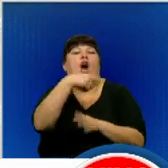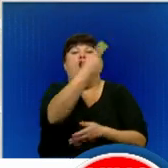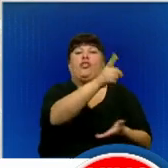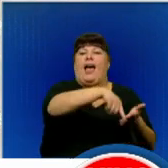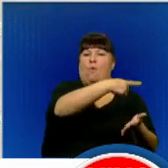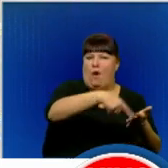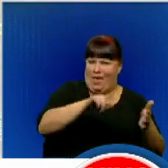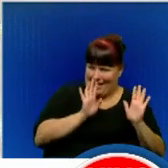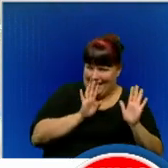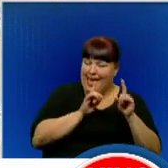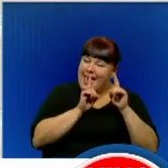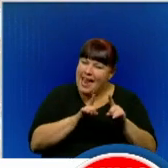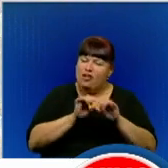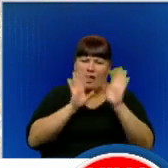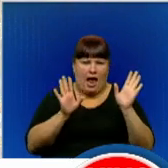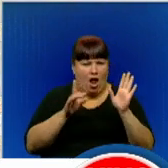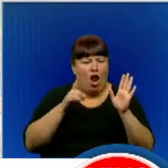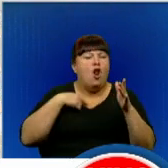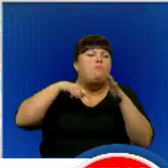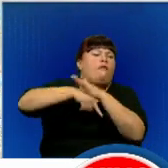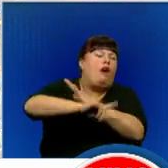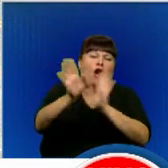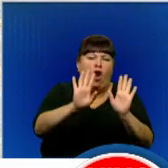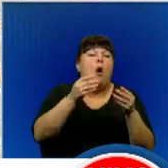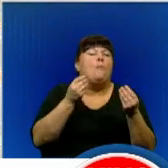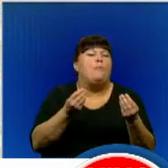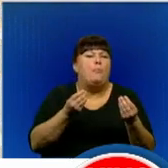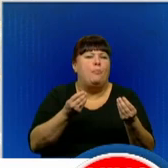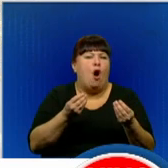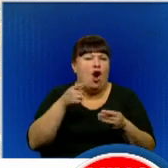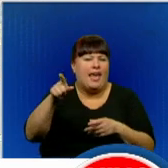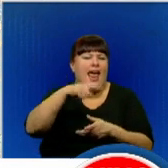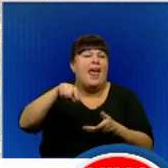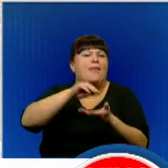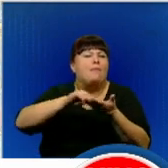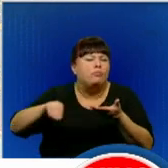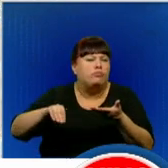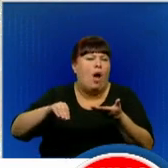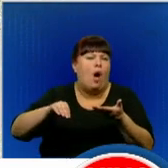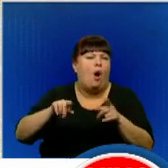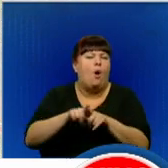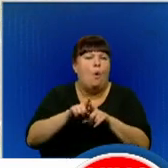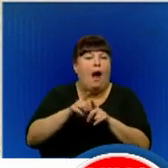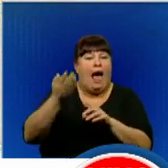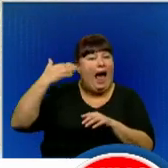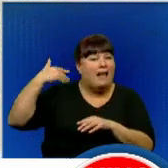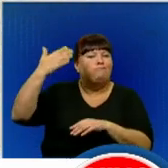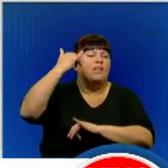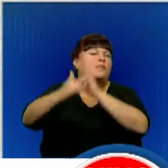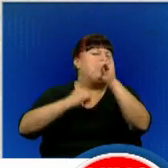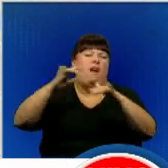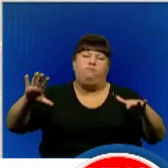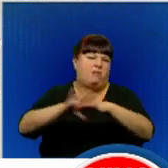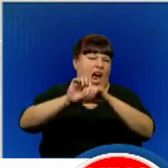estas son las cosas no profundizó en eso porque este legislador que me precedieron aplicaron